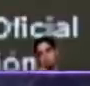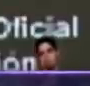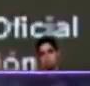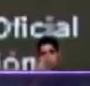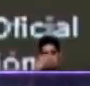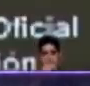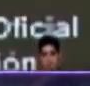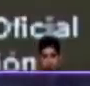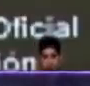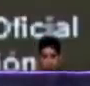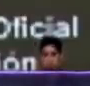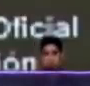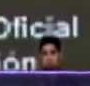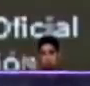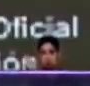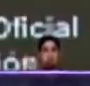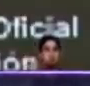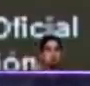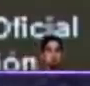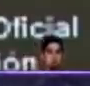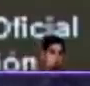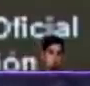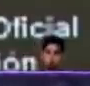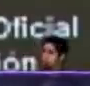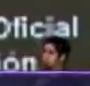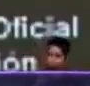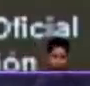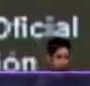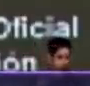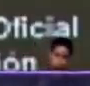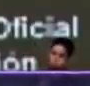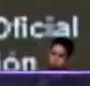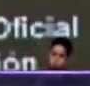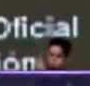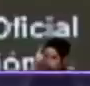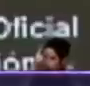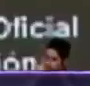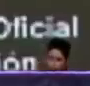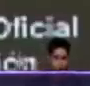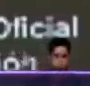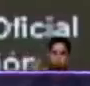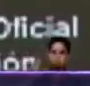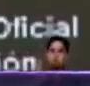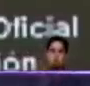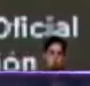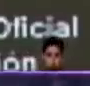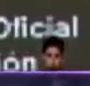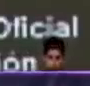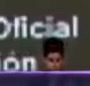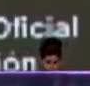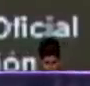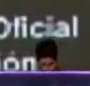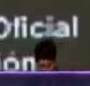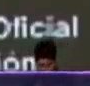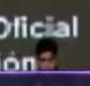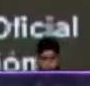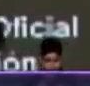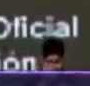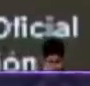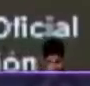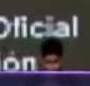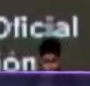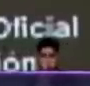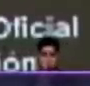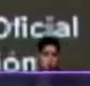Y ante esa situación, la objetamos. Tomamos las medidas fiscales necesarias